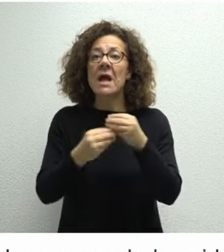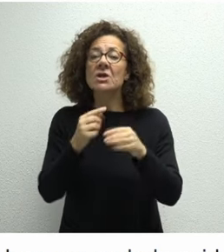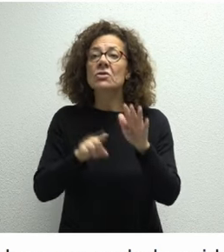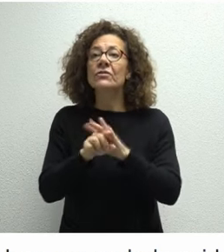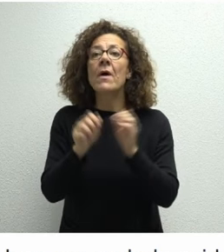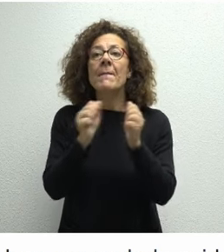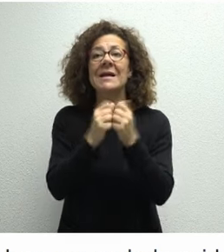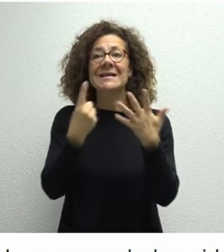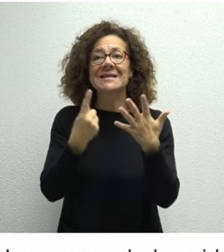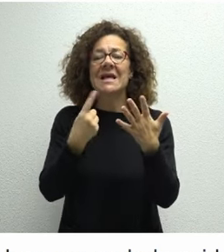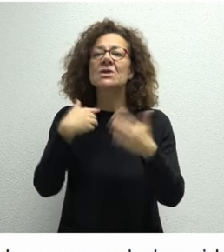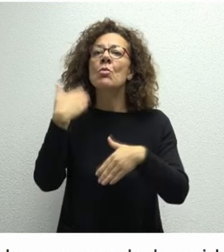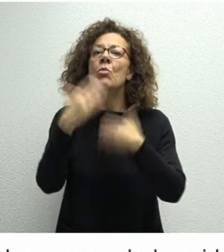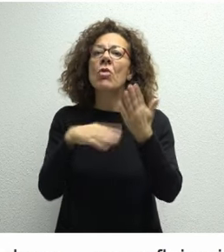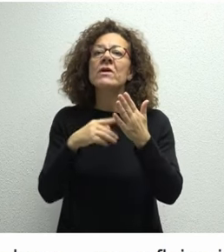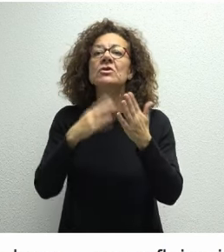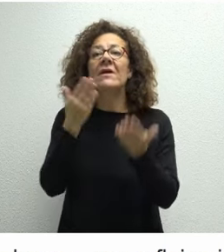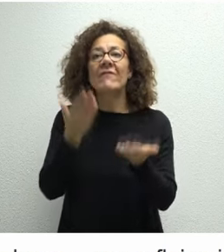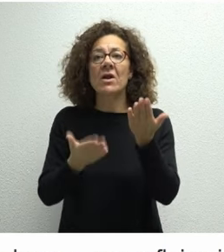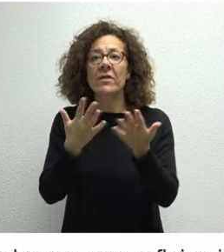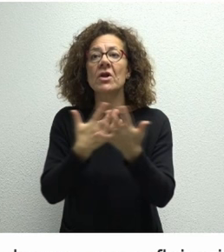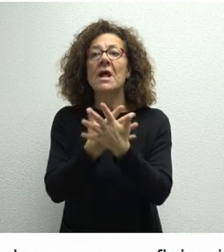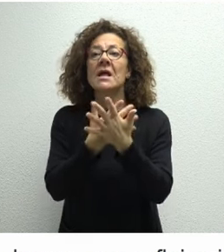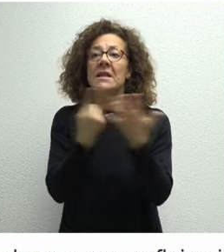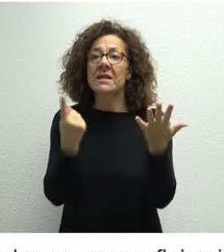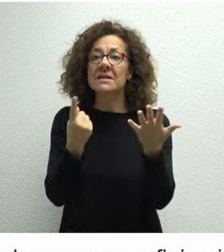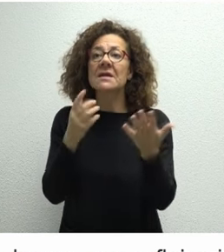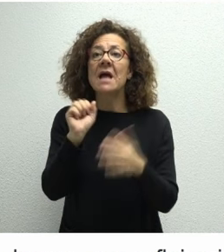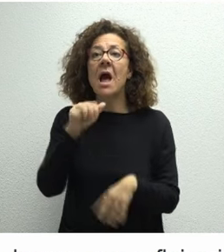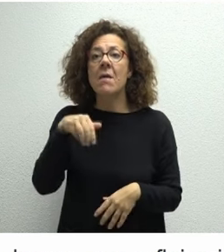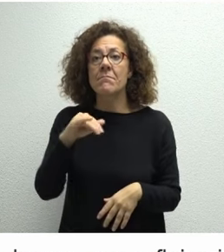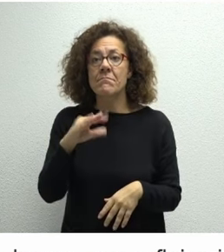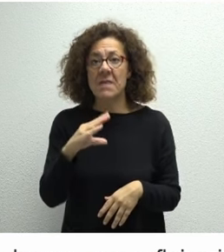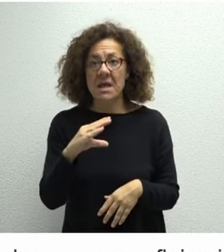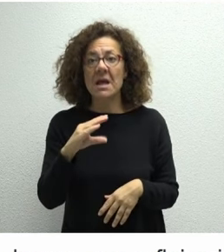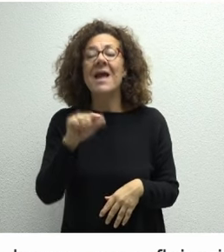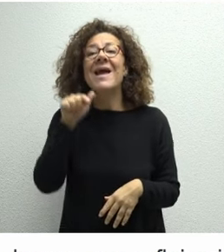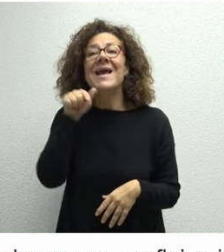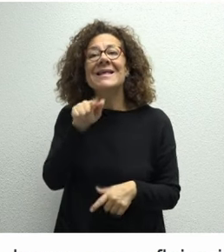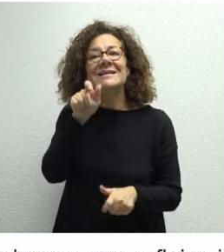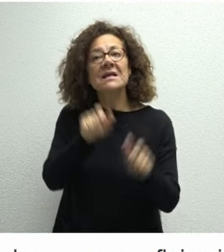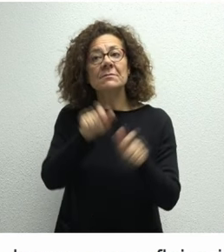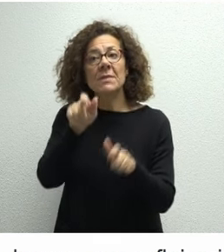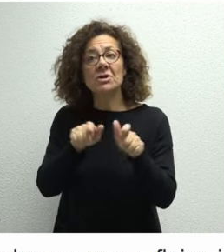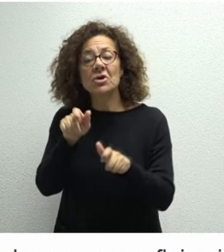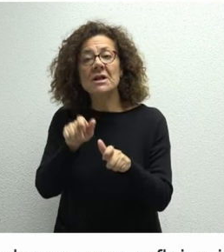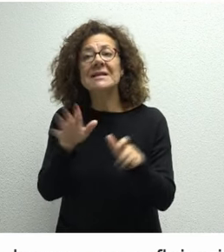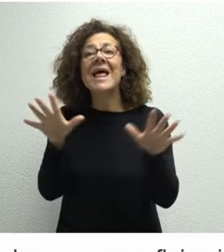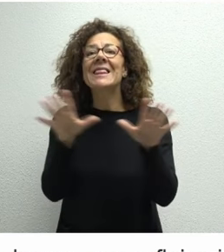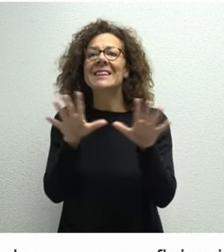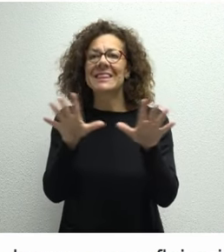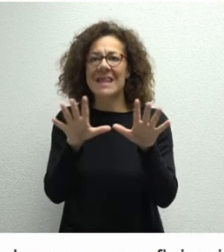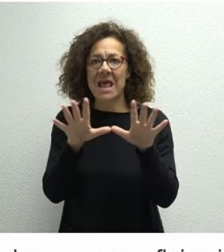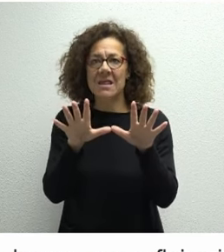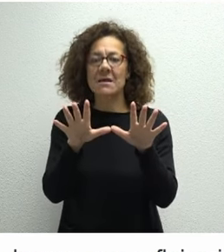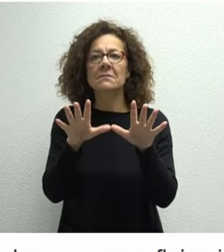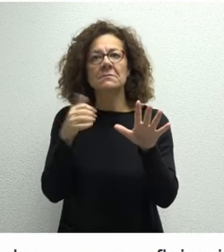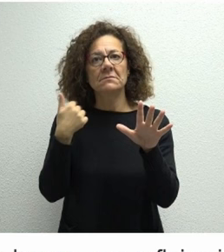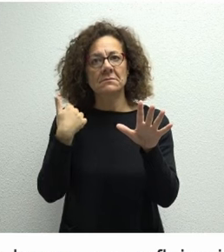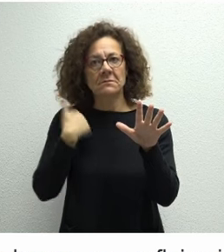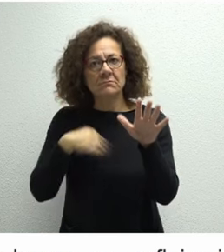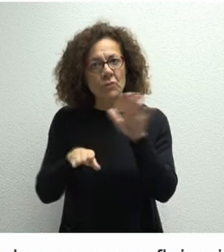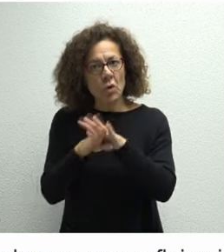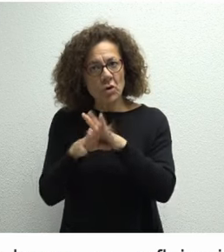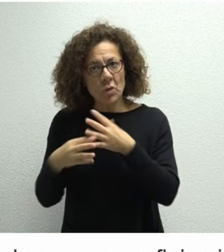26 procesos de valoración 16 de amic y de esas personas pues son 10 las las que se han quedado con